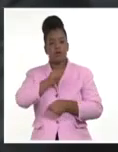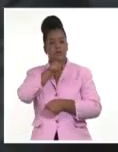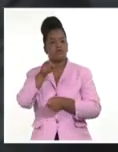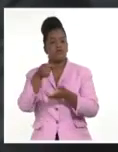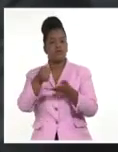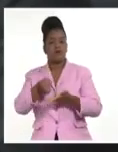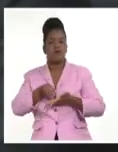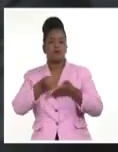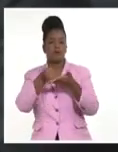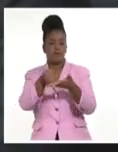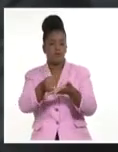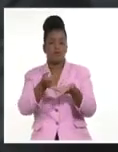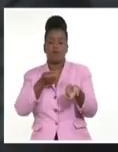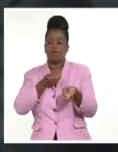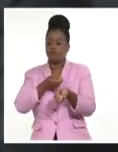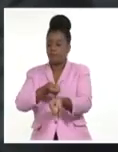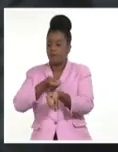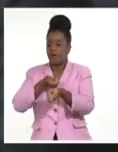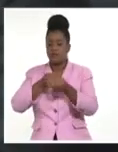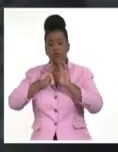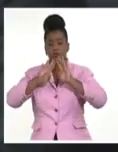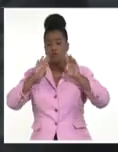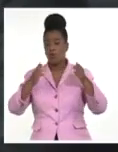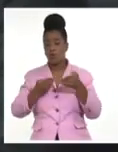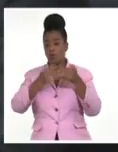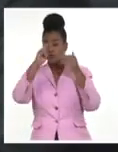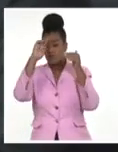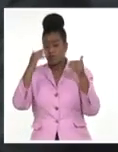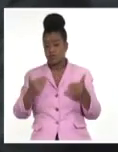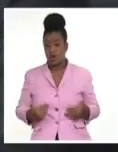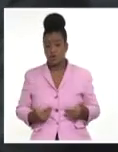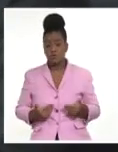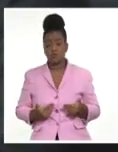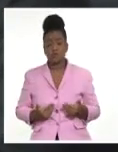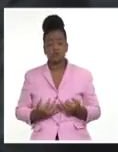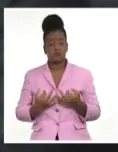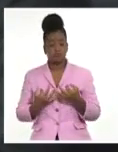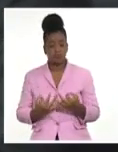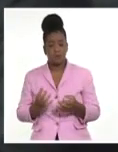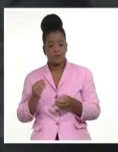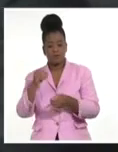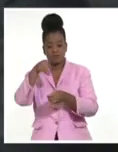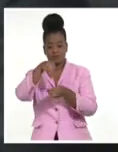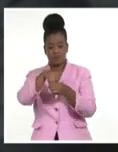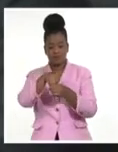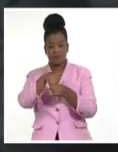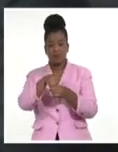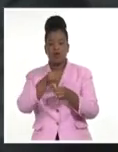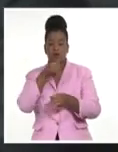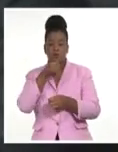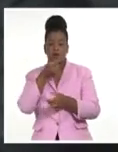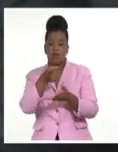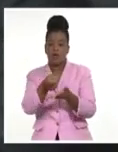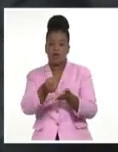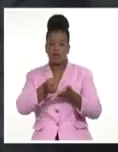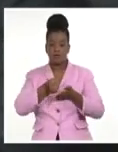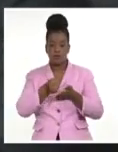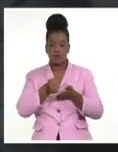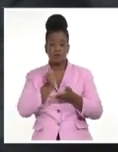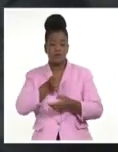apoyo, es decir, todo el que de una manera u otra hace posible este